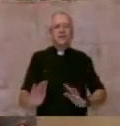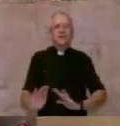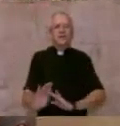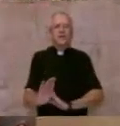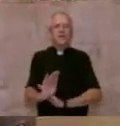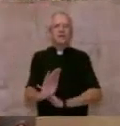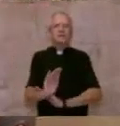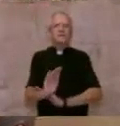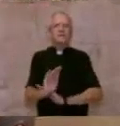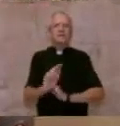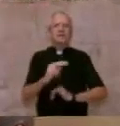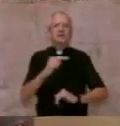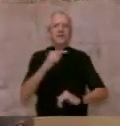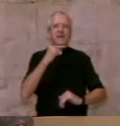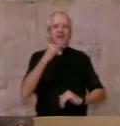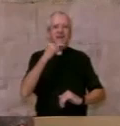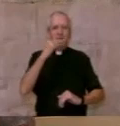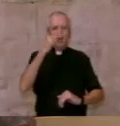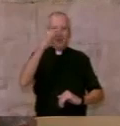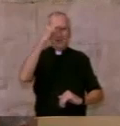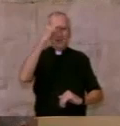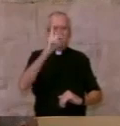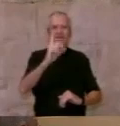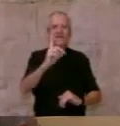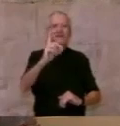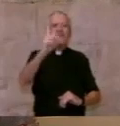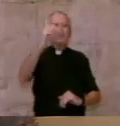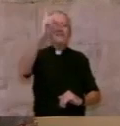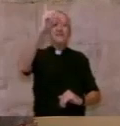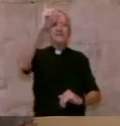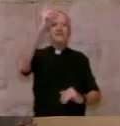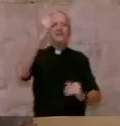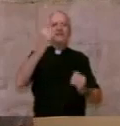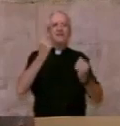se sienta a la derecha de Dios Padre Todopoderoso